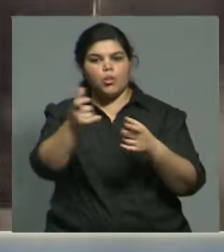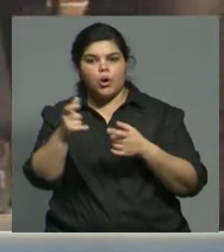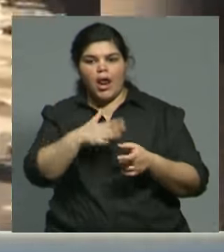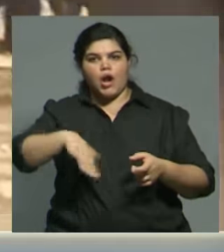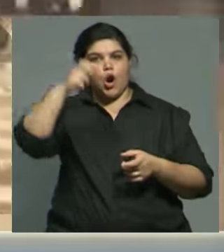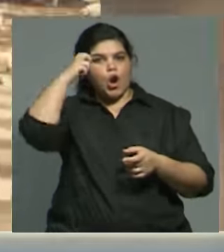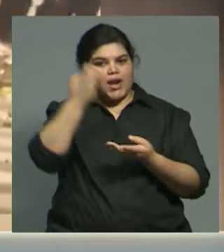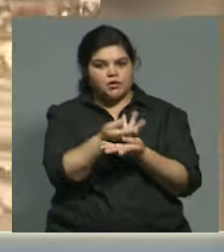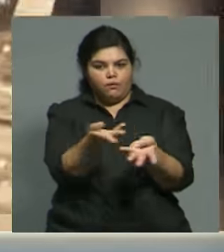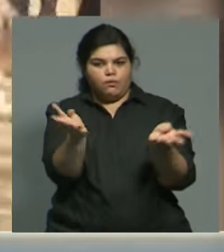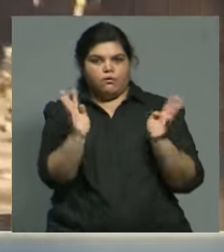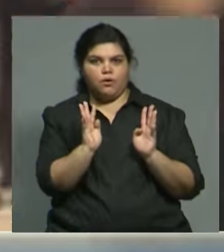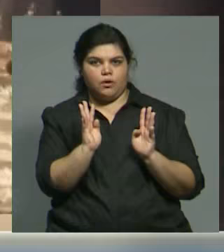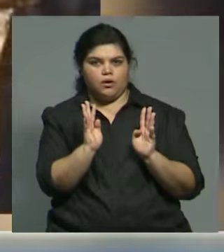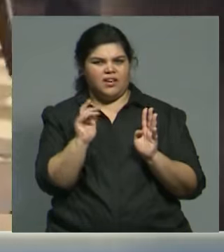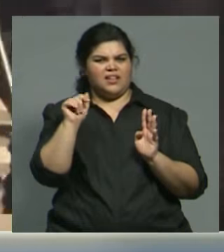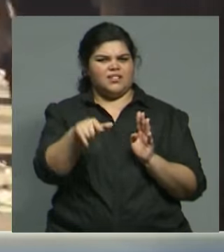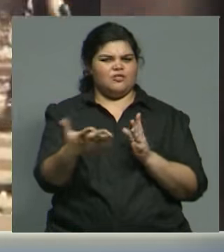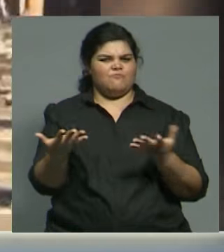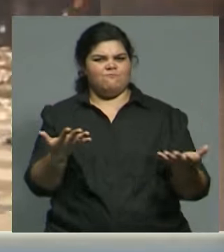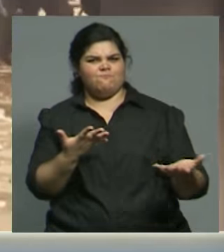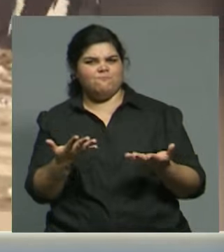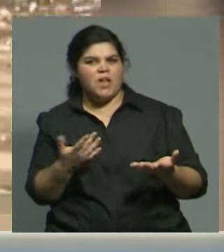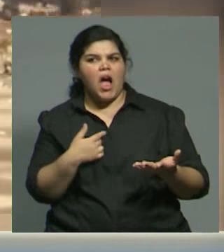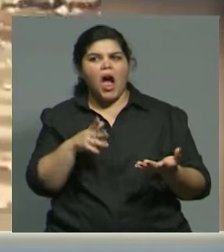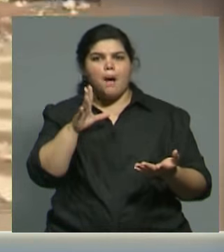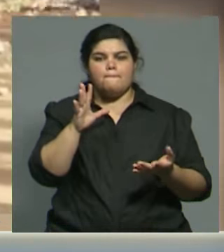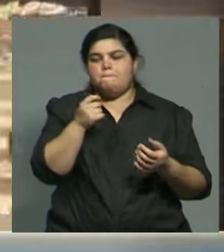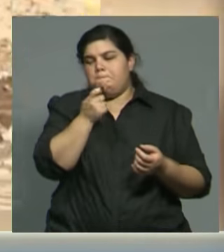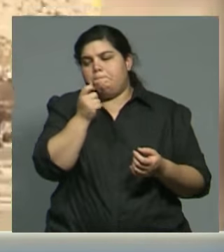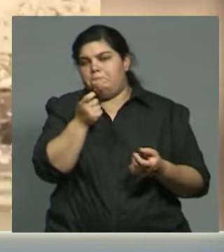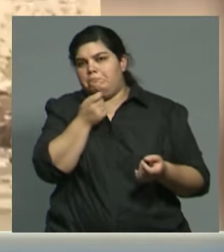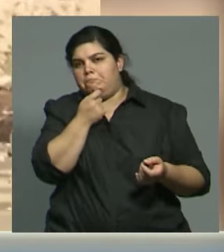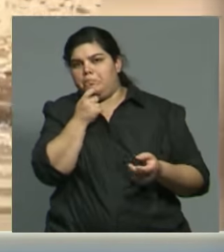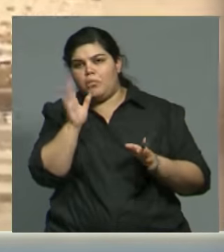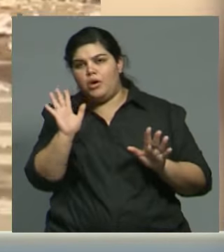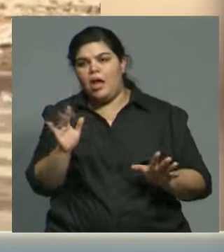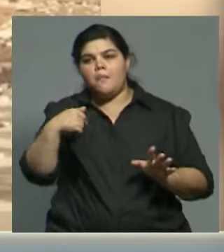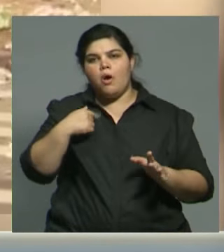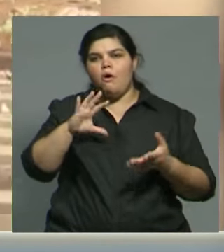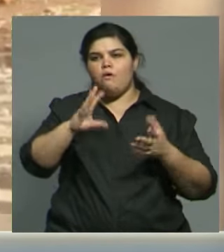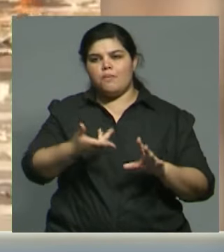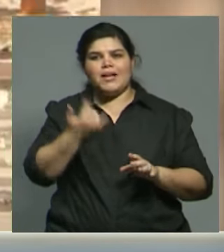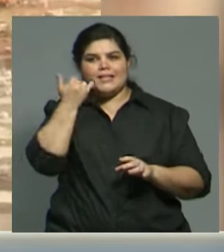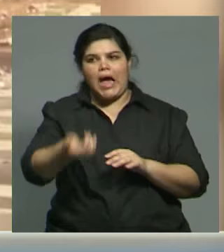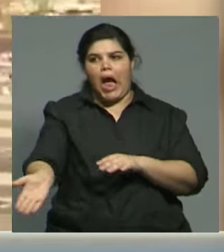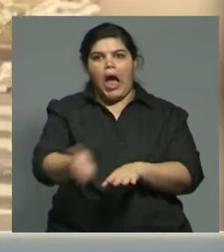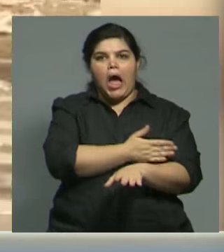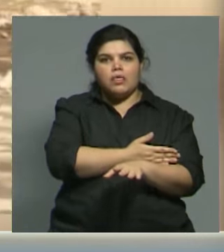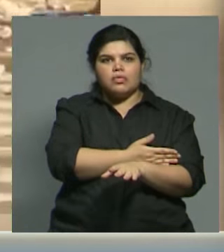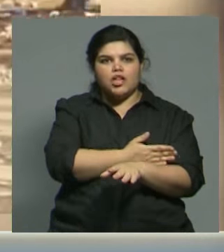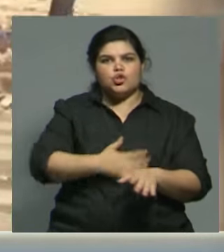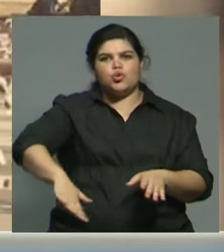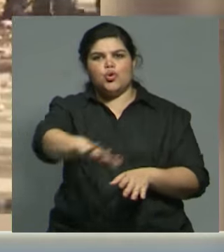Eso fue un mensaje bastante positivo que parecía mostrar alguna suerte de aprendizaje por parte del gobierno de que no solamente el descontento de la sociedad era